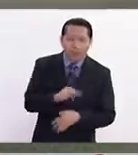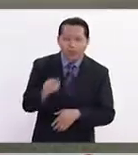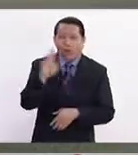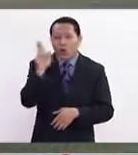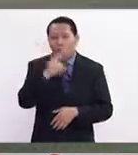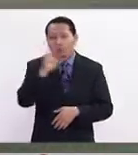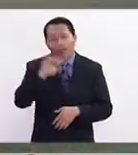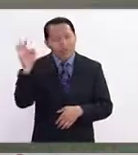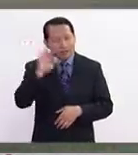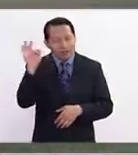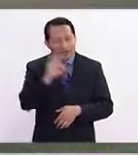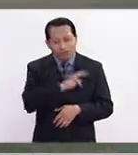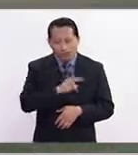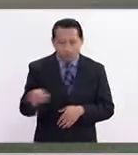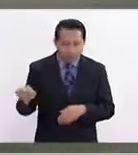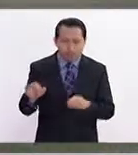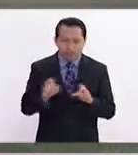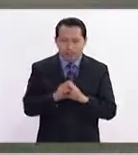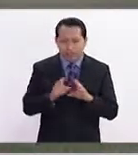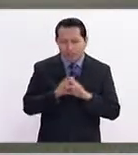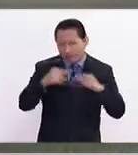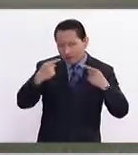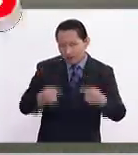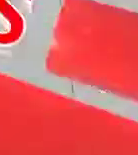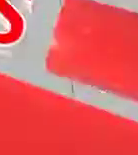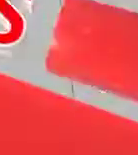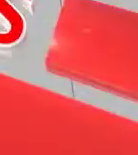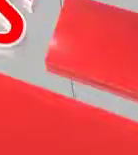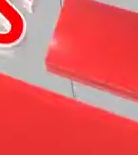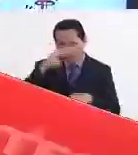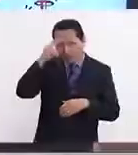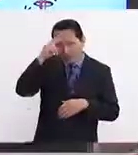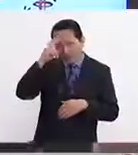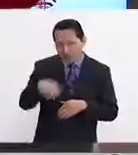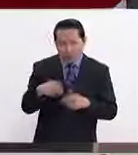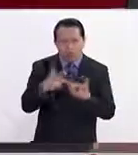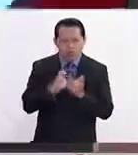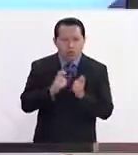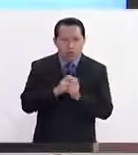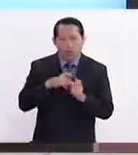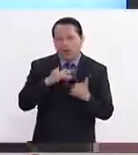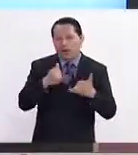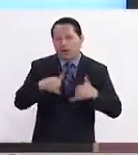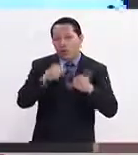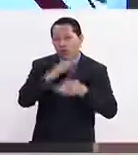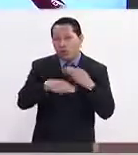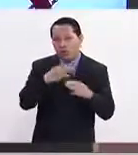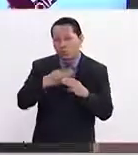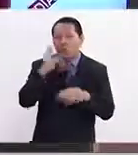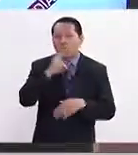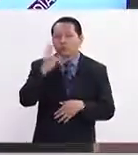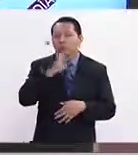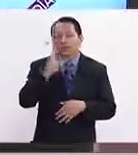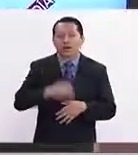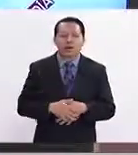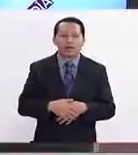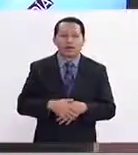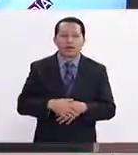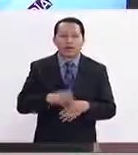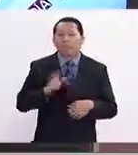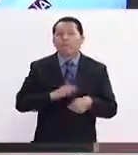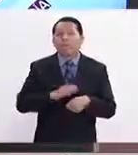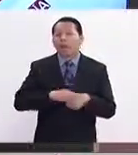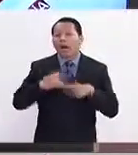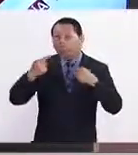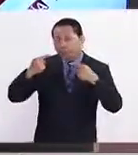Rusia podría ser el rival del tricolor en el grupo de la Copa del Mundo de Rusia. Los rivales que más ha